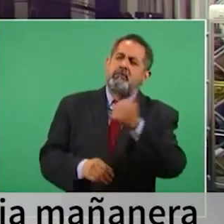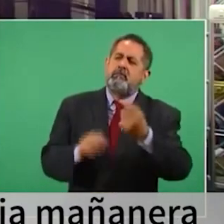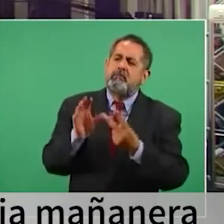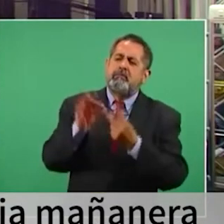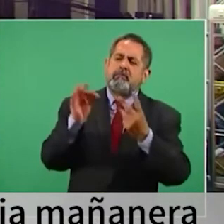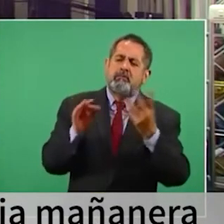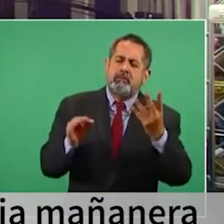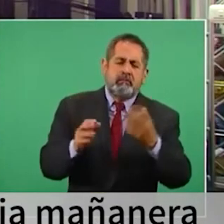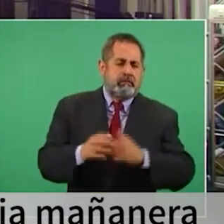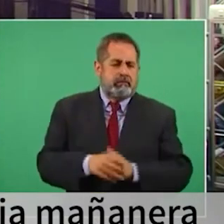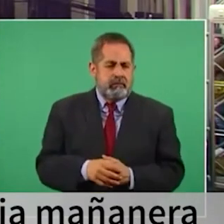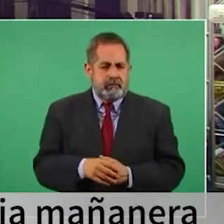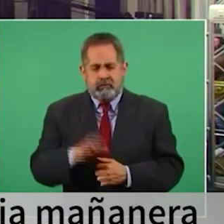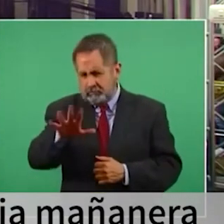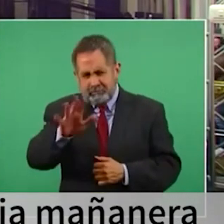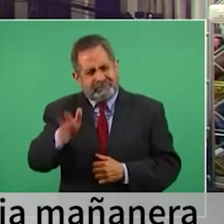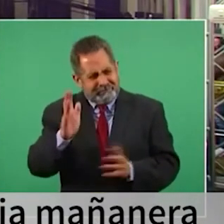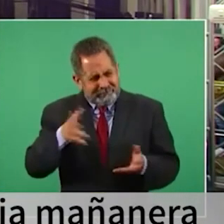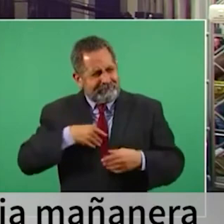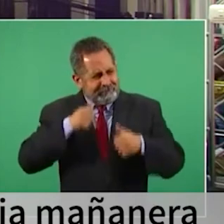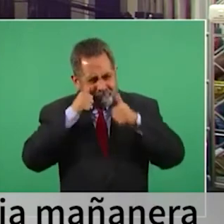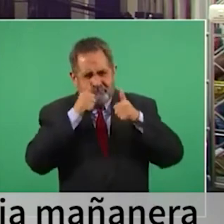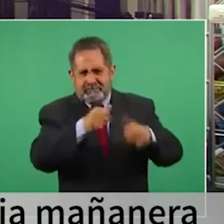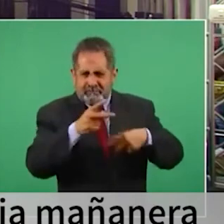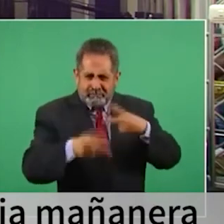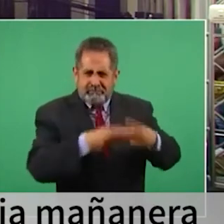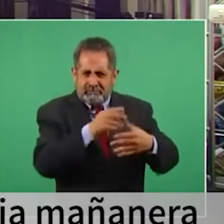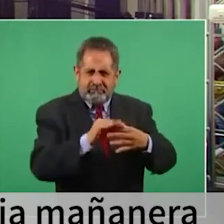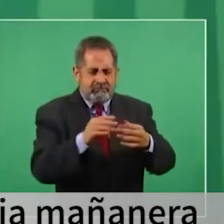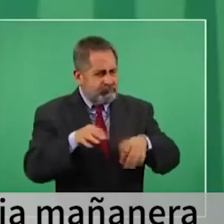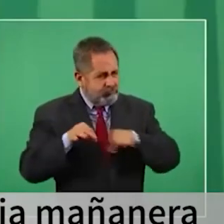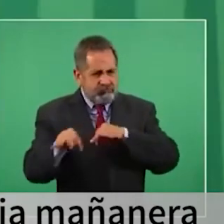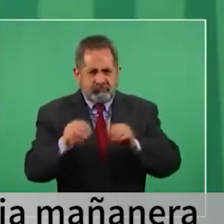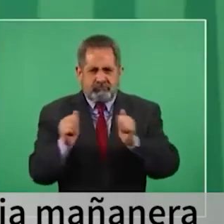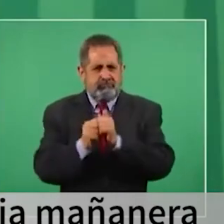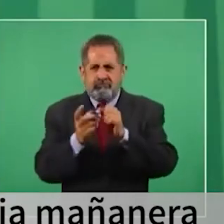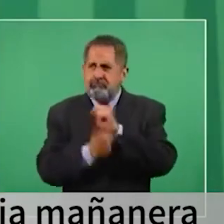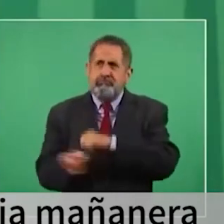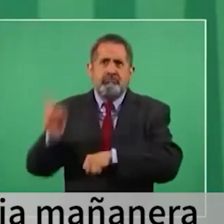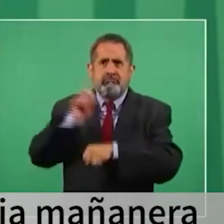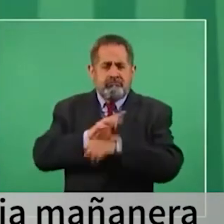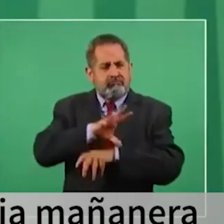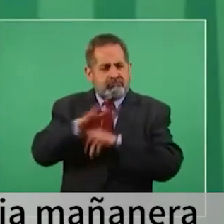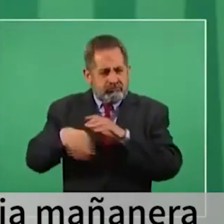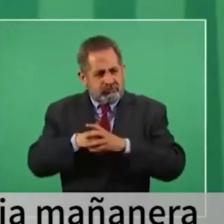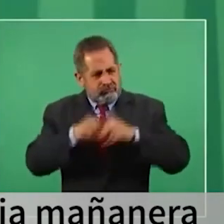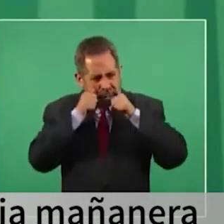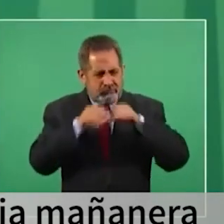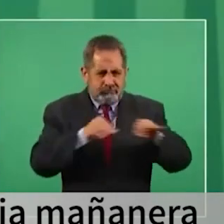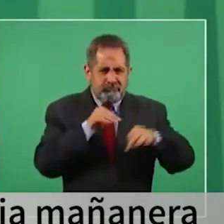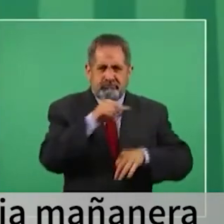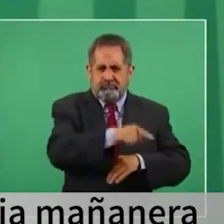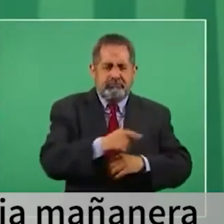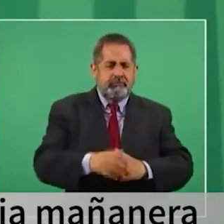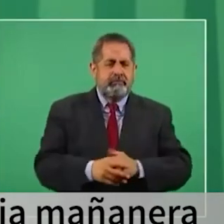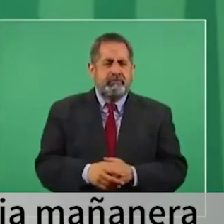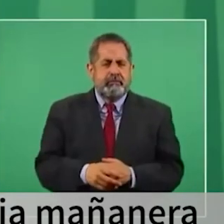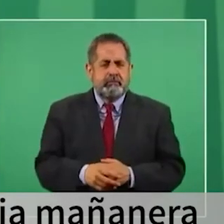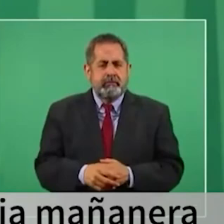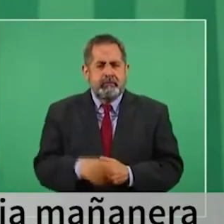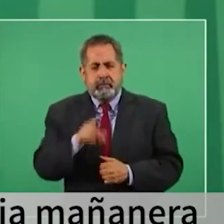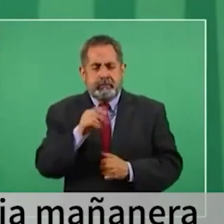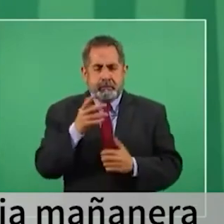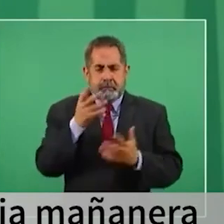estas personas de atenderlos y trabajamos todo el día para eso y que no nos